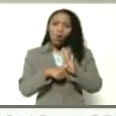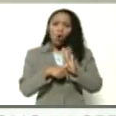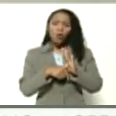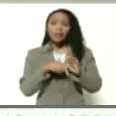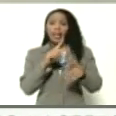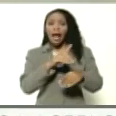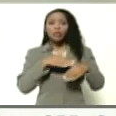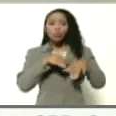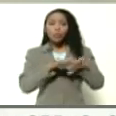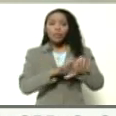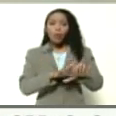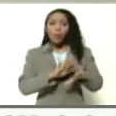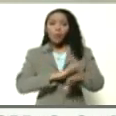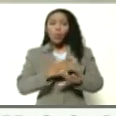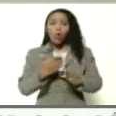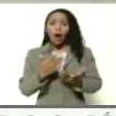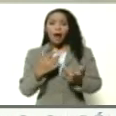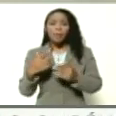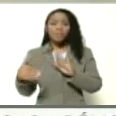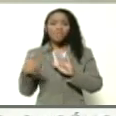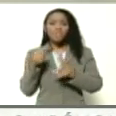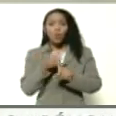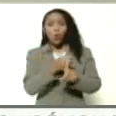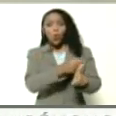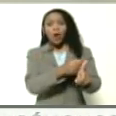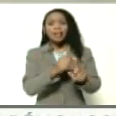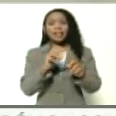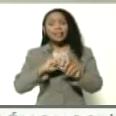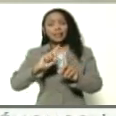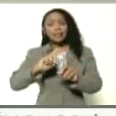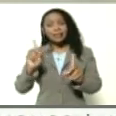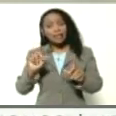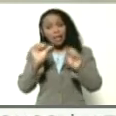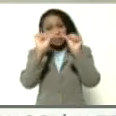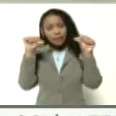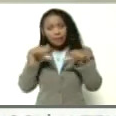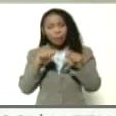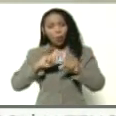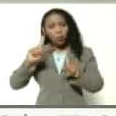al ser afectado por el ataque contra el sistema eléctrico venezolano.